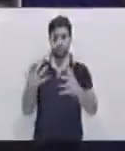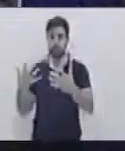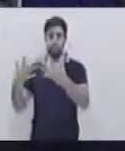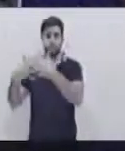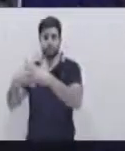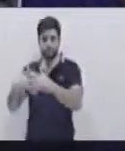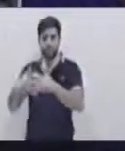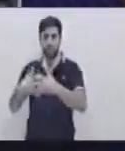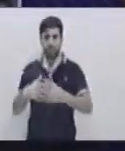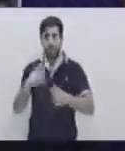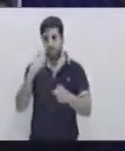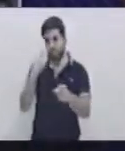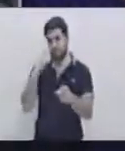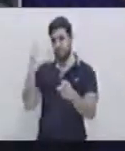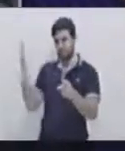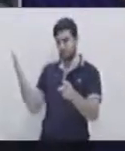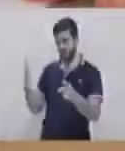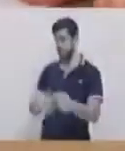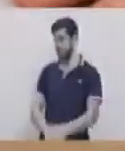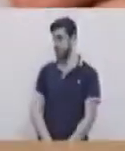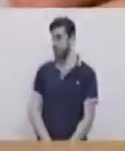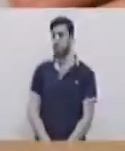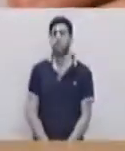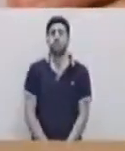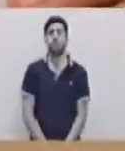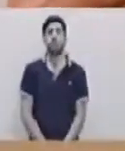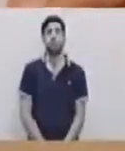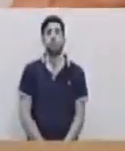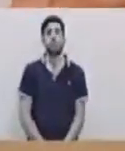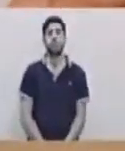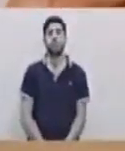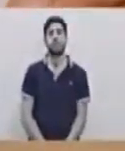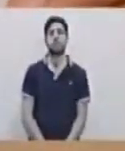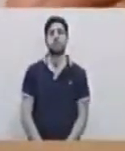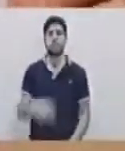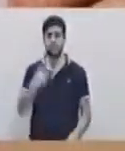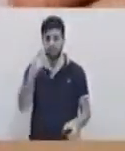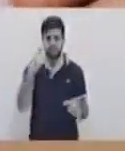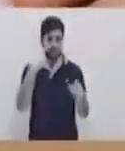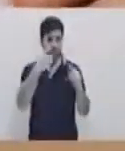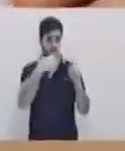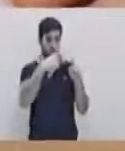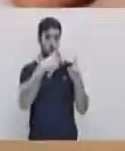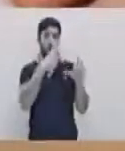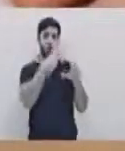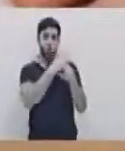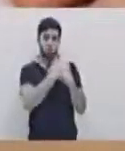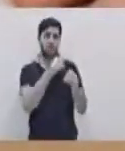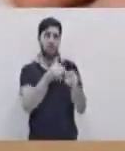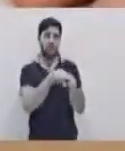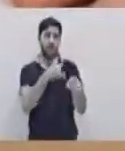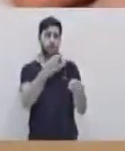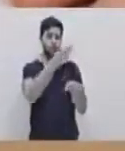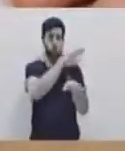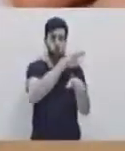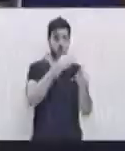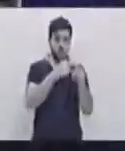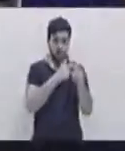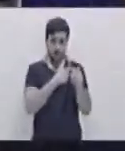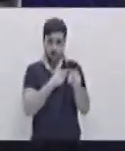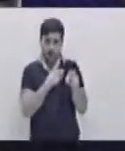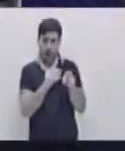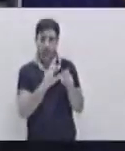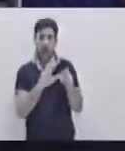hiciste. Continúo aquí, siempre dejando la parte oscura y aclarando hacia los